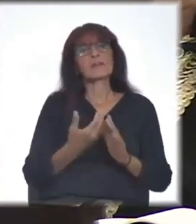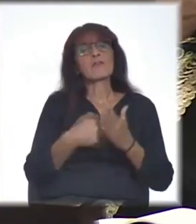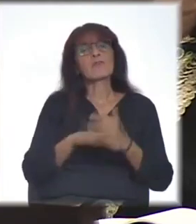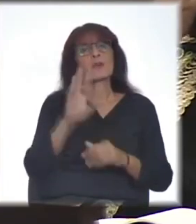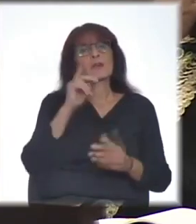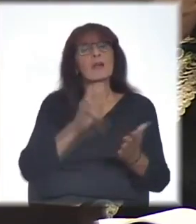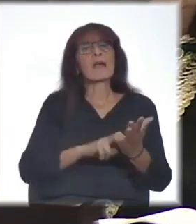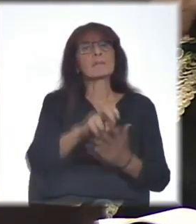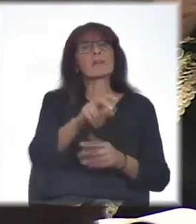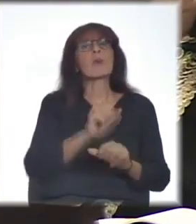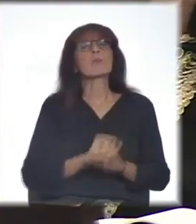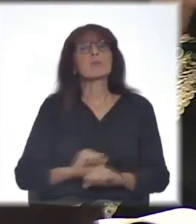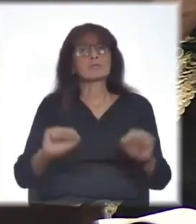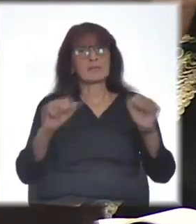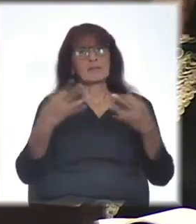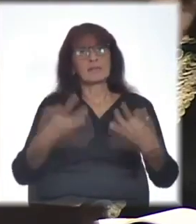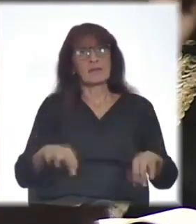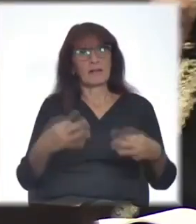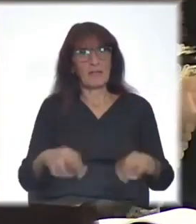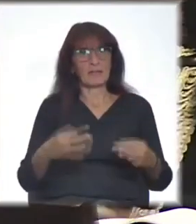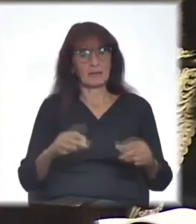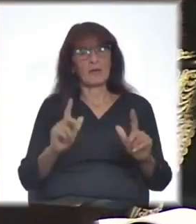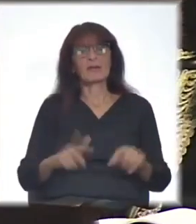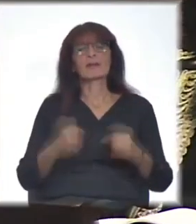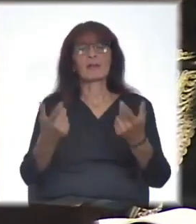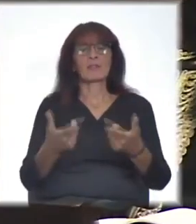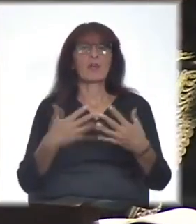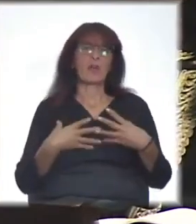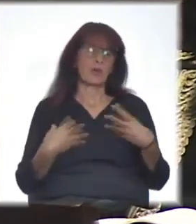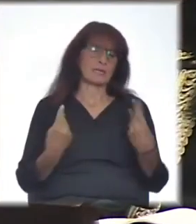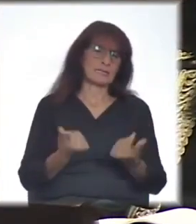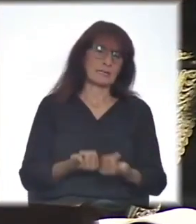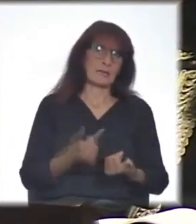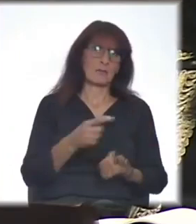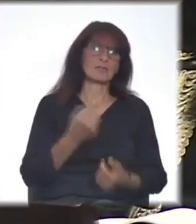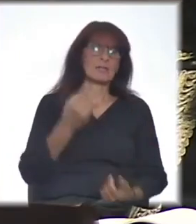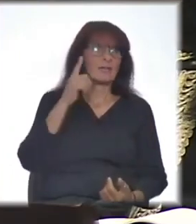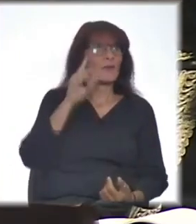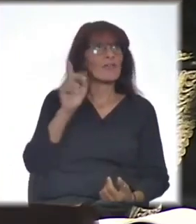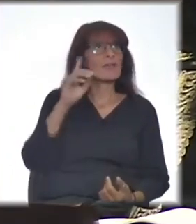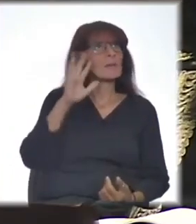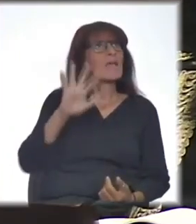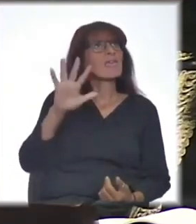camino posible y verdadero que dio lugar a lo que hoy sentimos como algo inimaginable de perder.